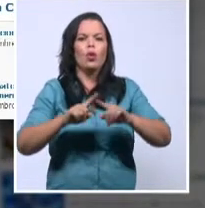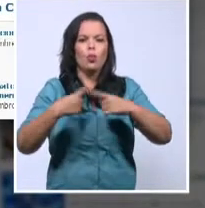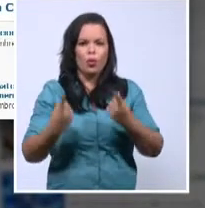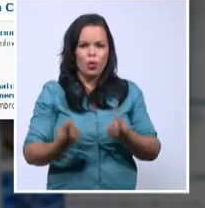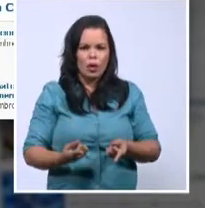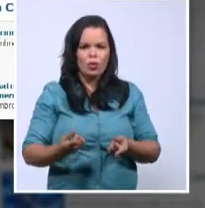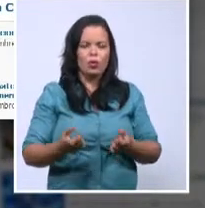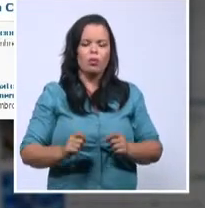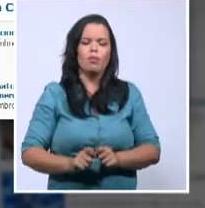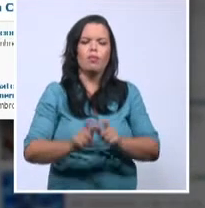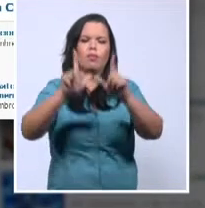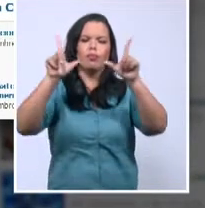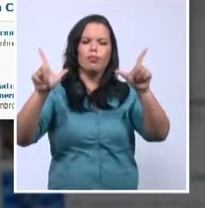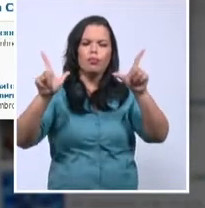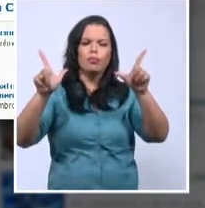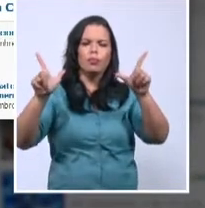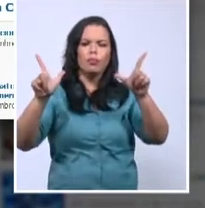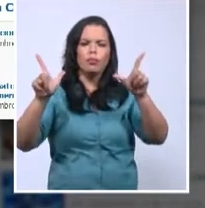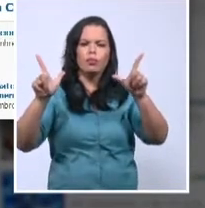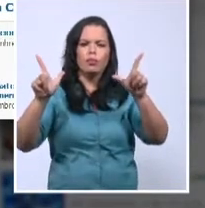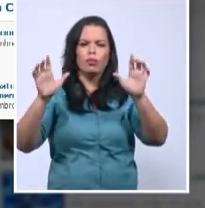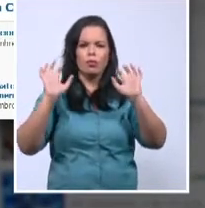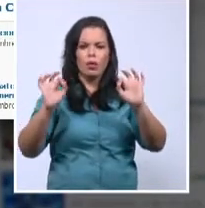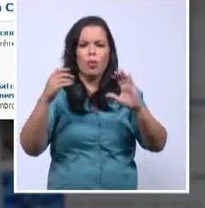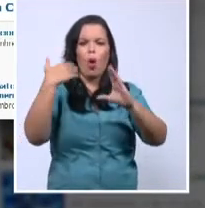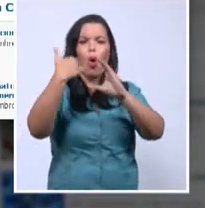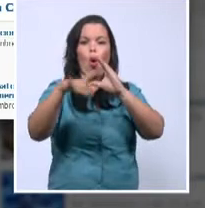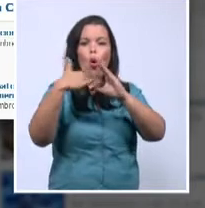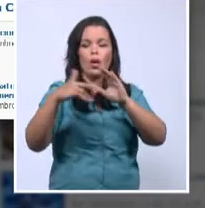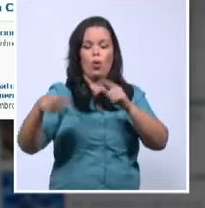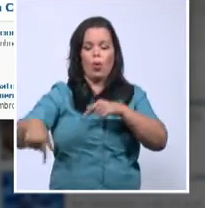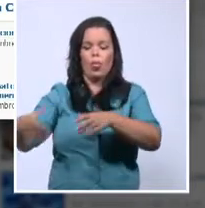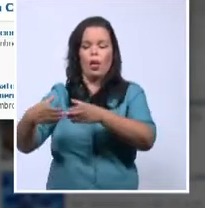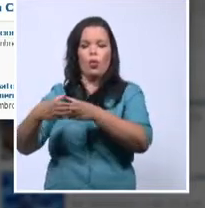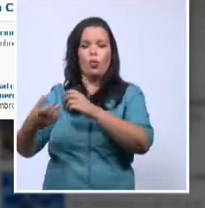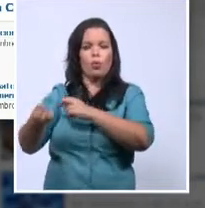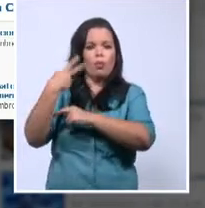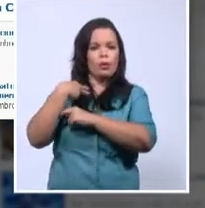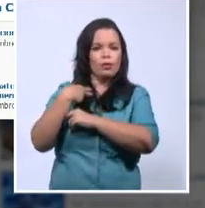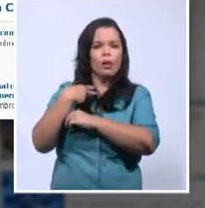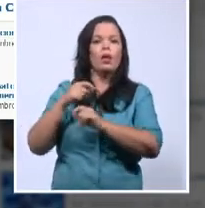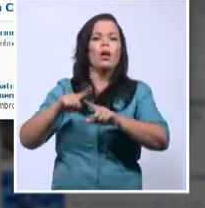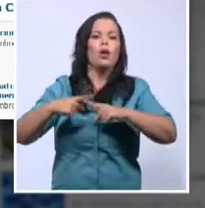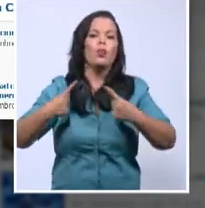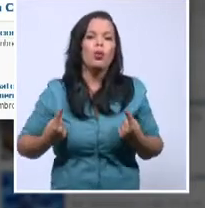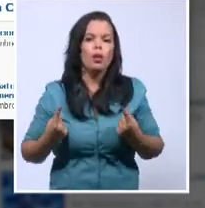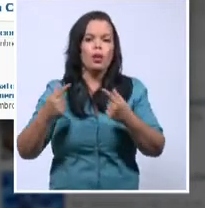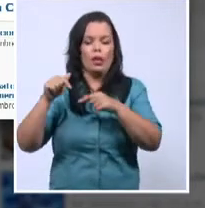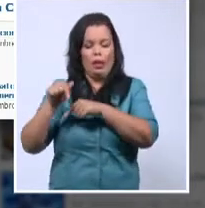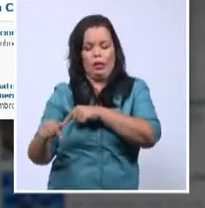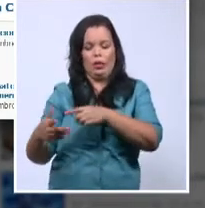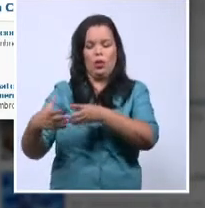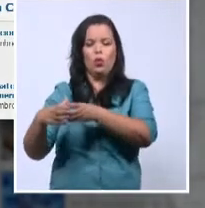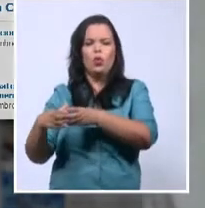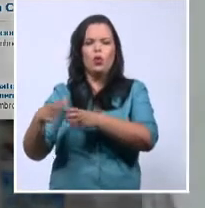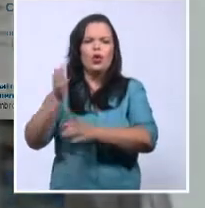la palabra insolente está muy bien intencionada, eso es, incluso porque además pretende prácticamente